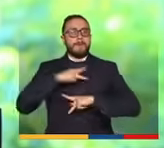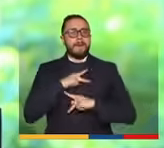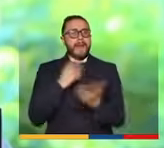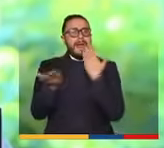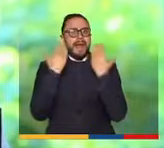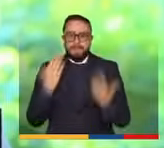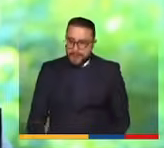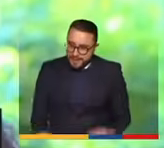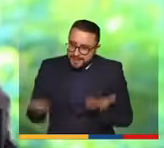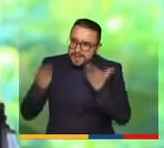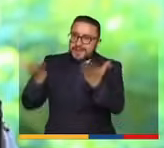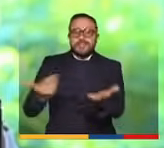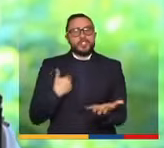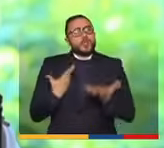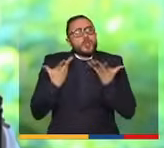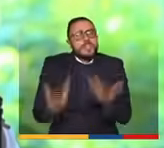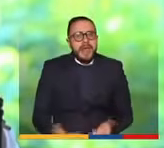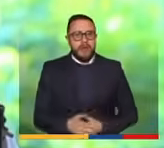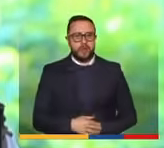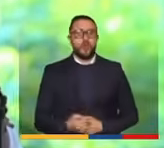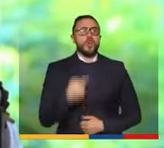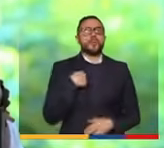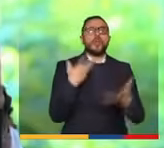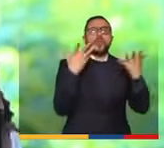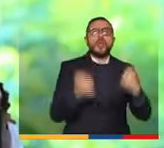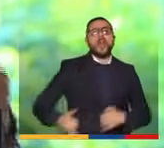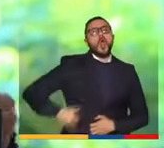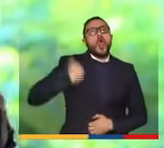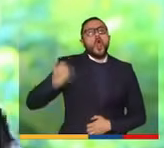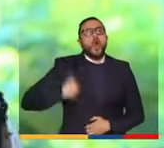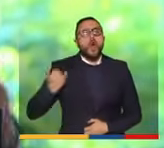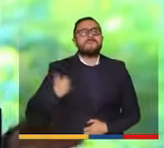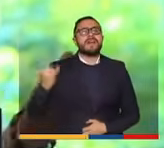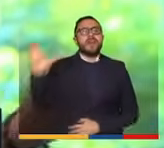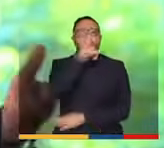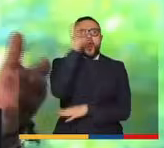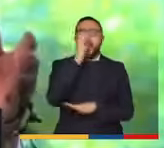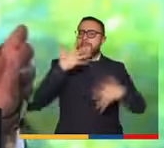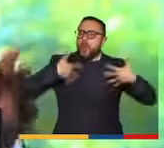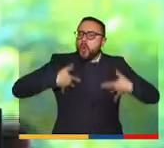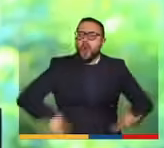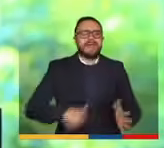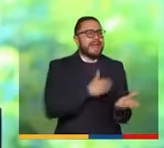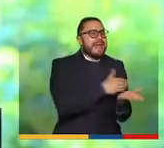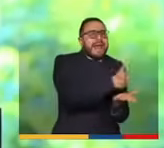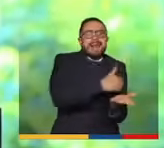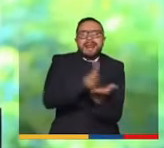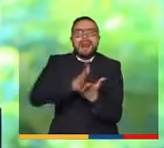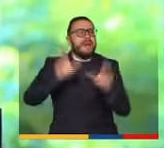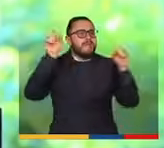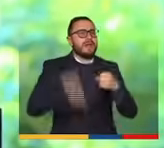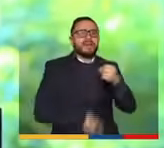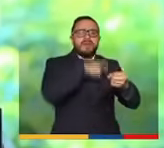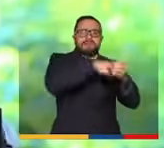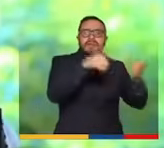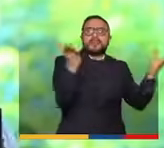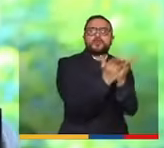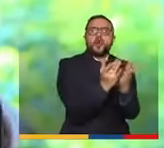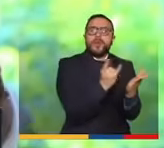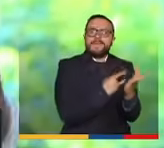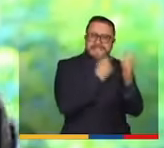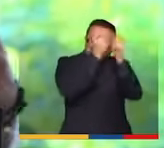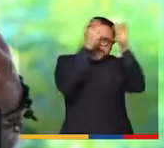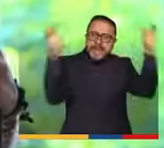la juventud colombiana pueda entrar a estudiar lo que se le dé la gana en una universidad pública. Y quiero que aquí